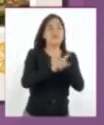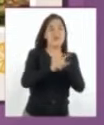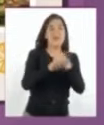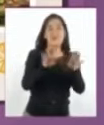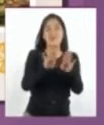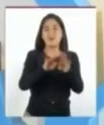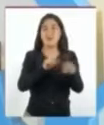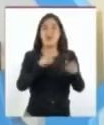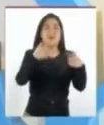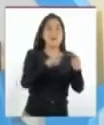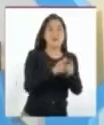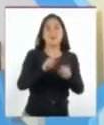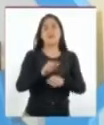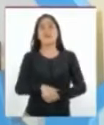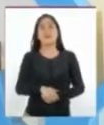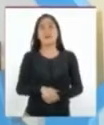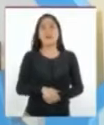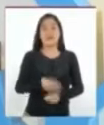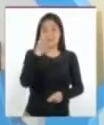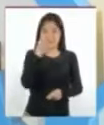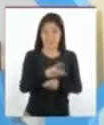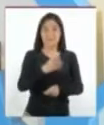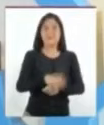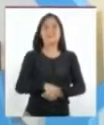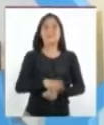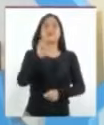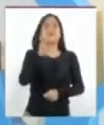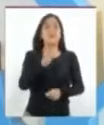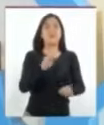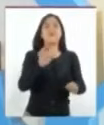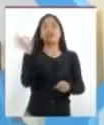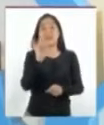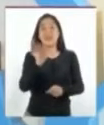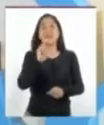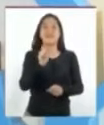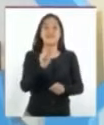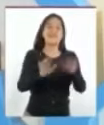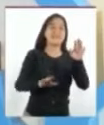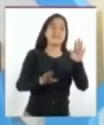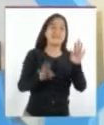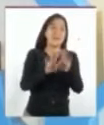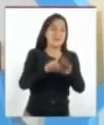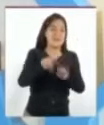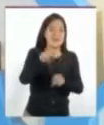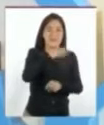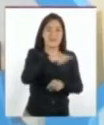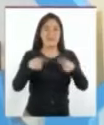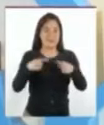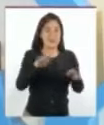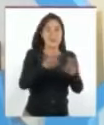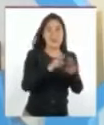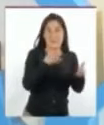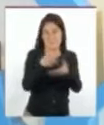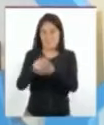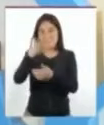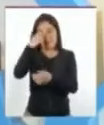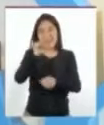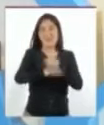con otros grupos. 3. Es muy probable que los cazadores-recolectores se ubicaran en zonas